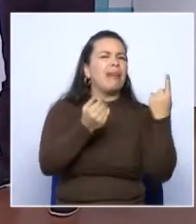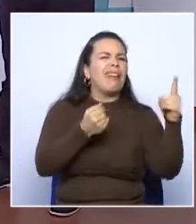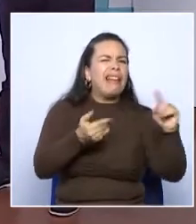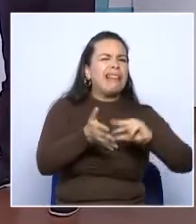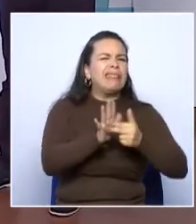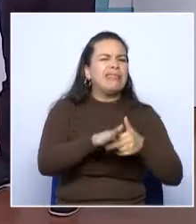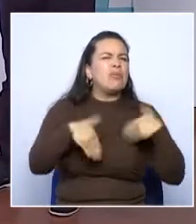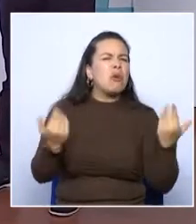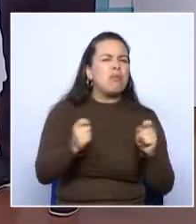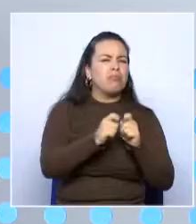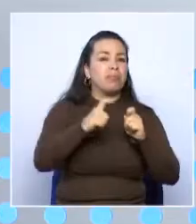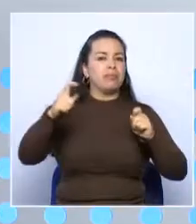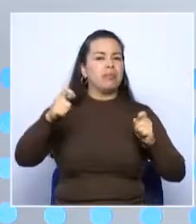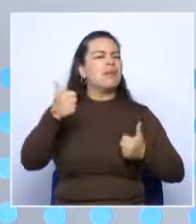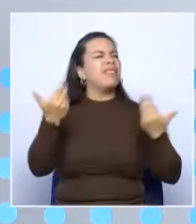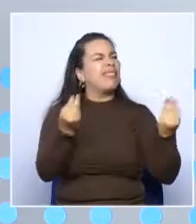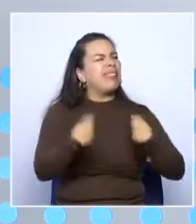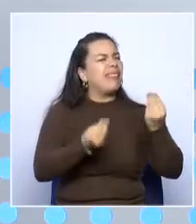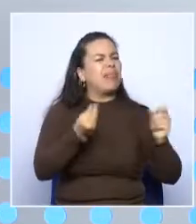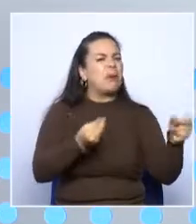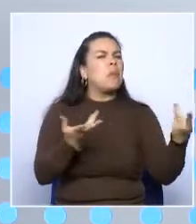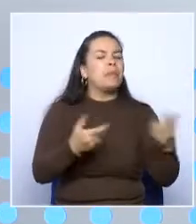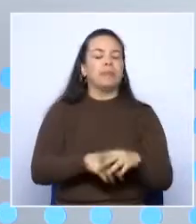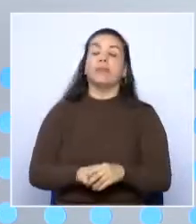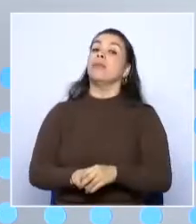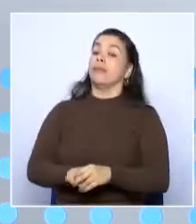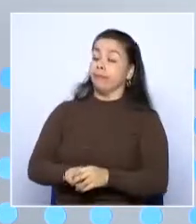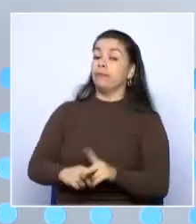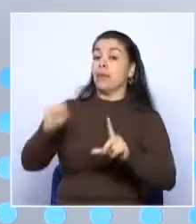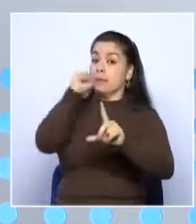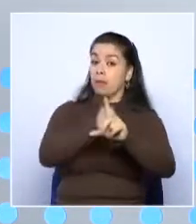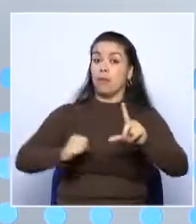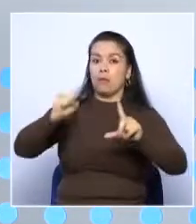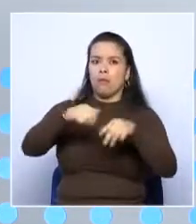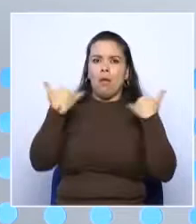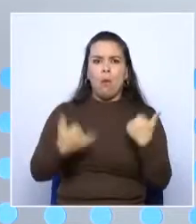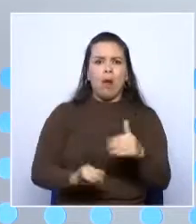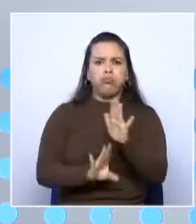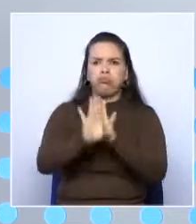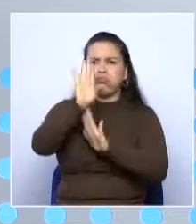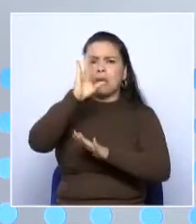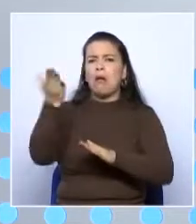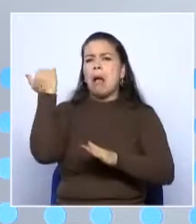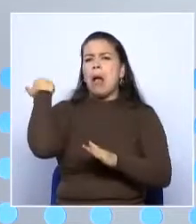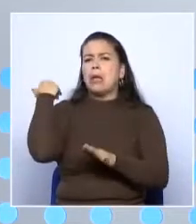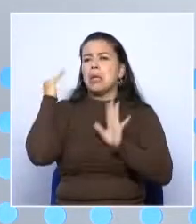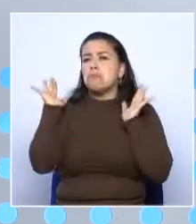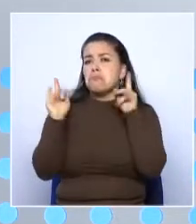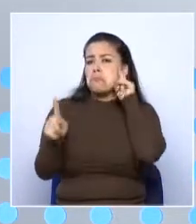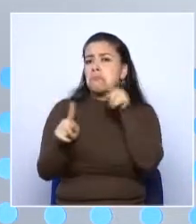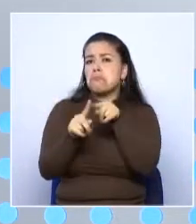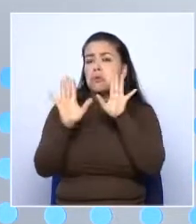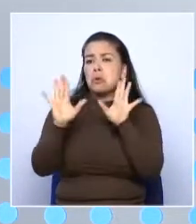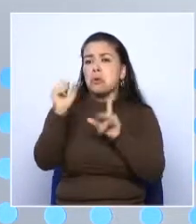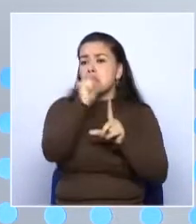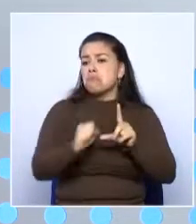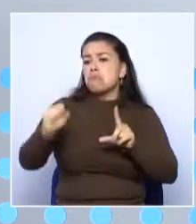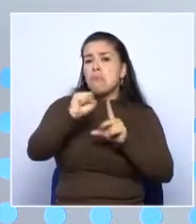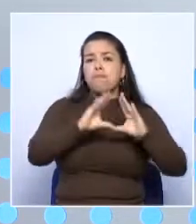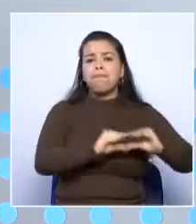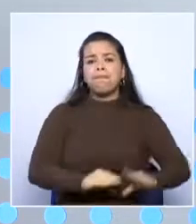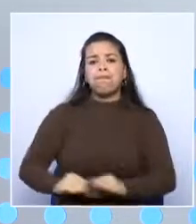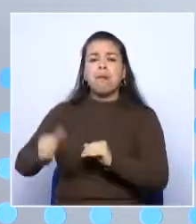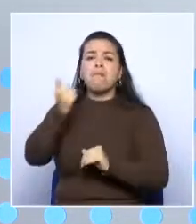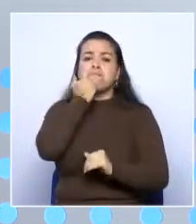estas dimensiones. Sí, el campo de la ecografía se ha ampliado mucho. Antes se usaba básicamente para lo que era estudio de órganos